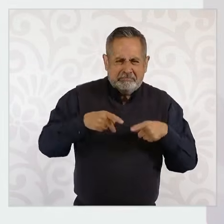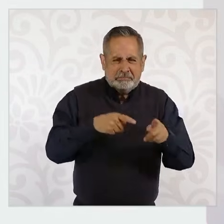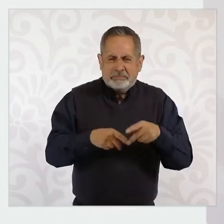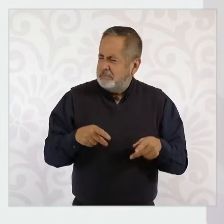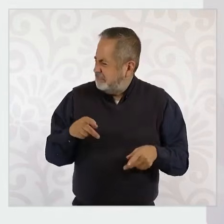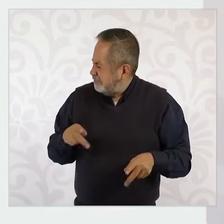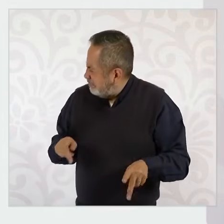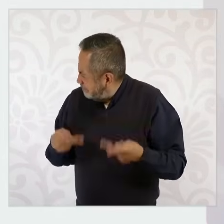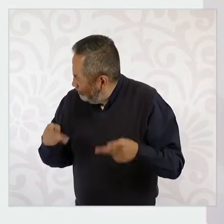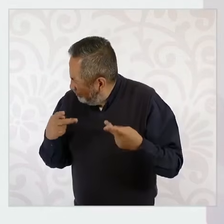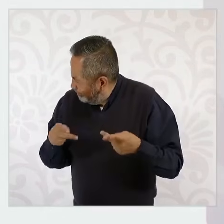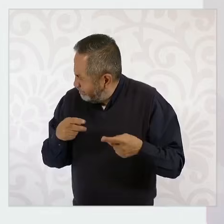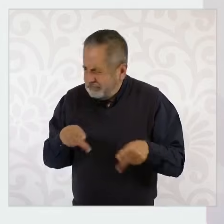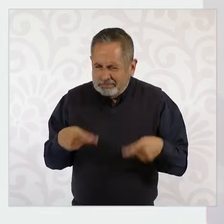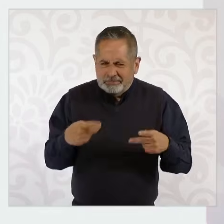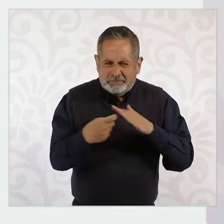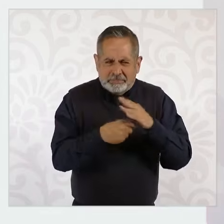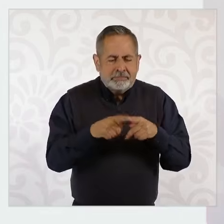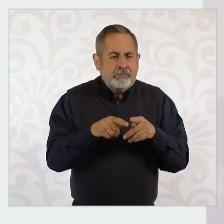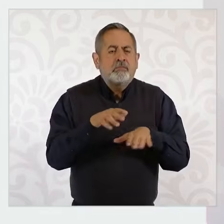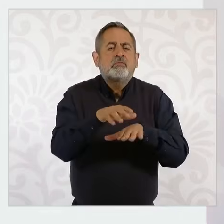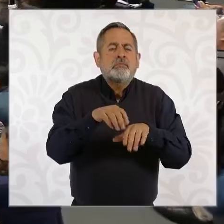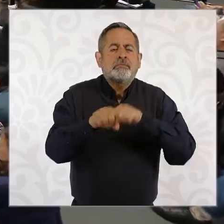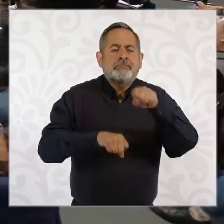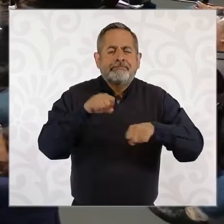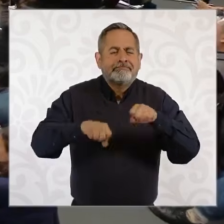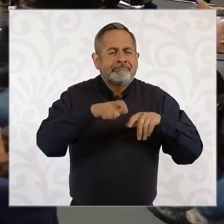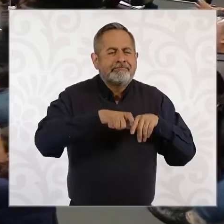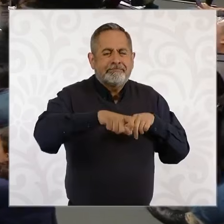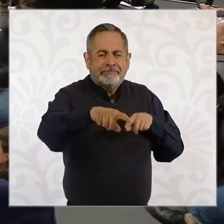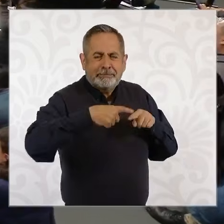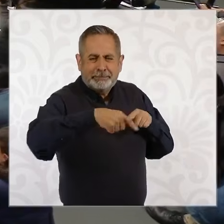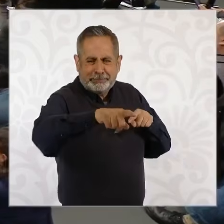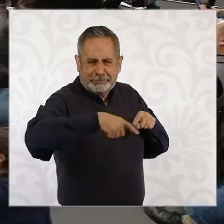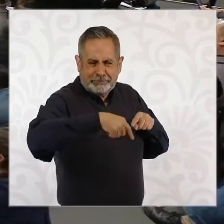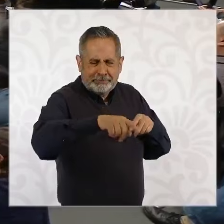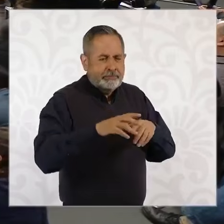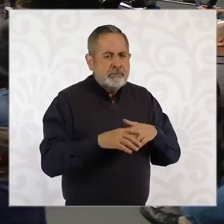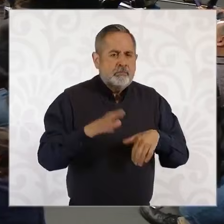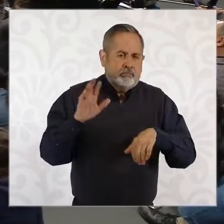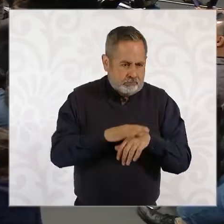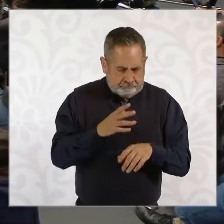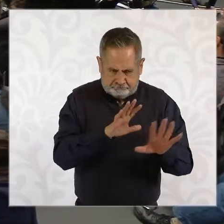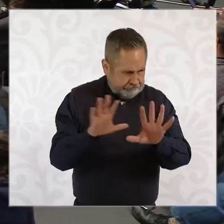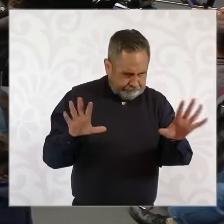vendedores, ¿no? Unos comerciantes, ¿no? De la ciclovía famosa, porque estábamos ordenando la ciclovía